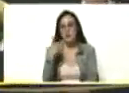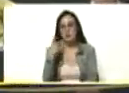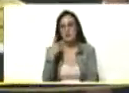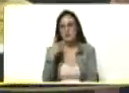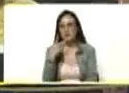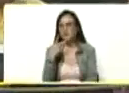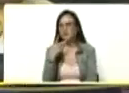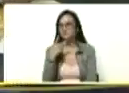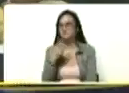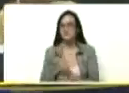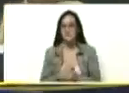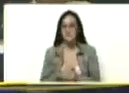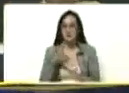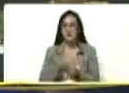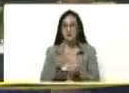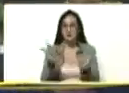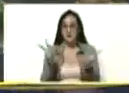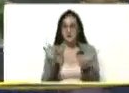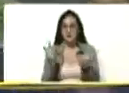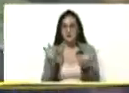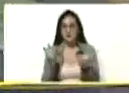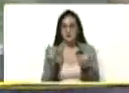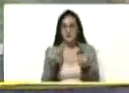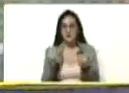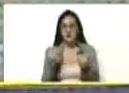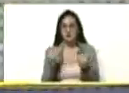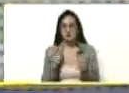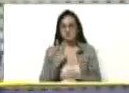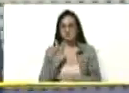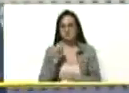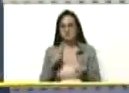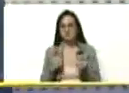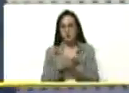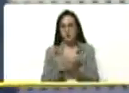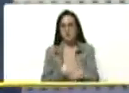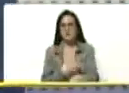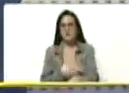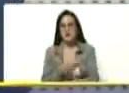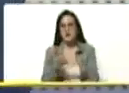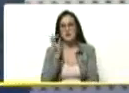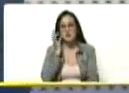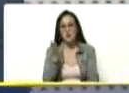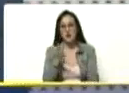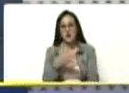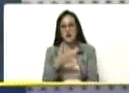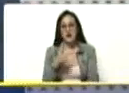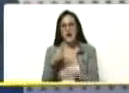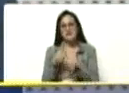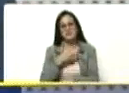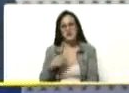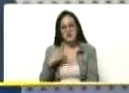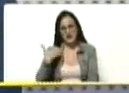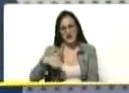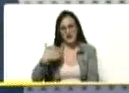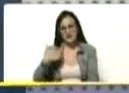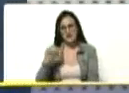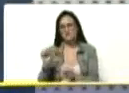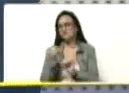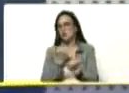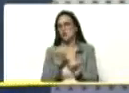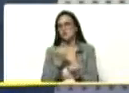este sentido, reiteramos nuestro firme respaldo a la hermana Cristina Fernández de Kirchner y rechazamos